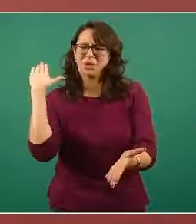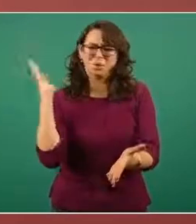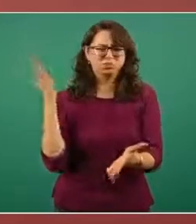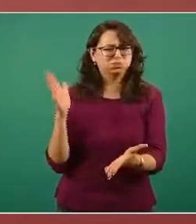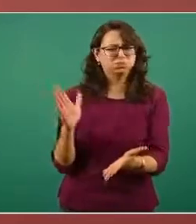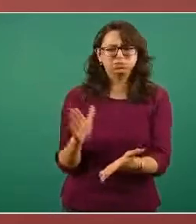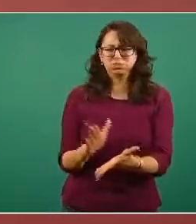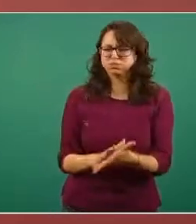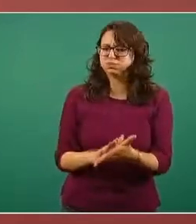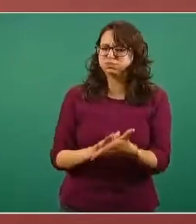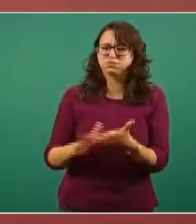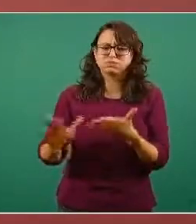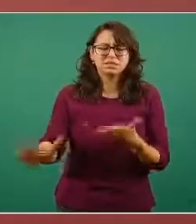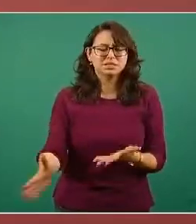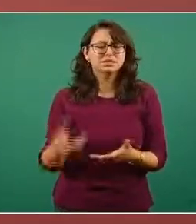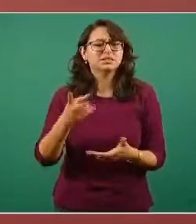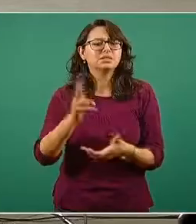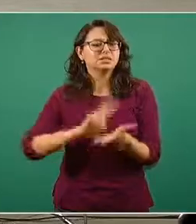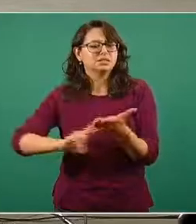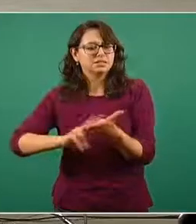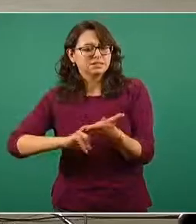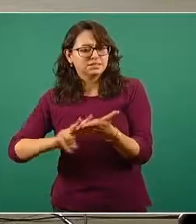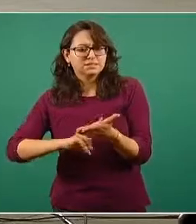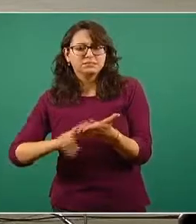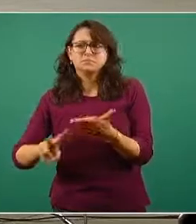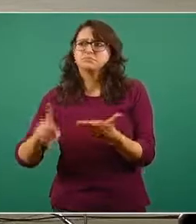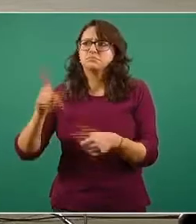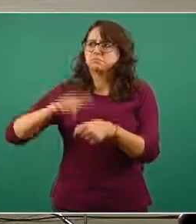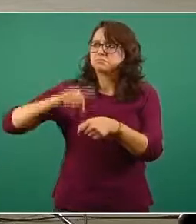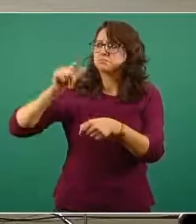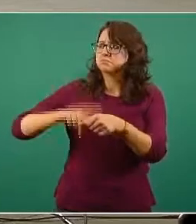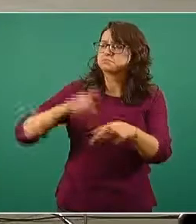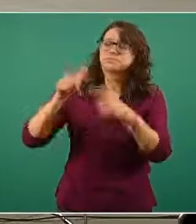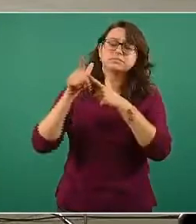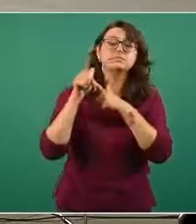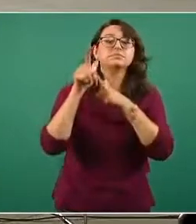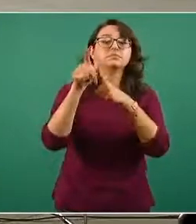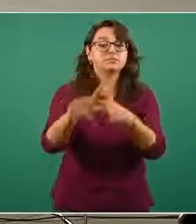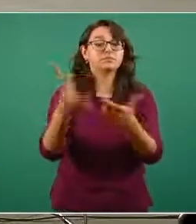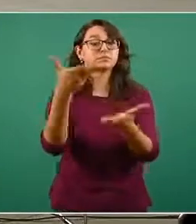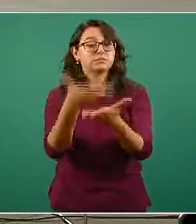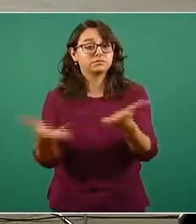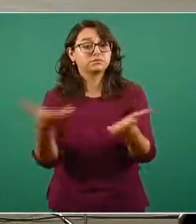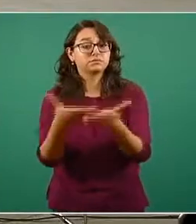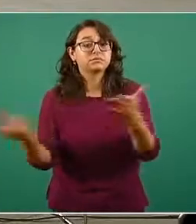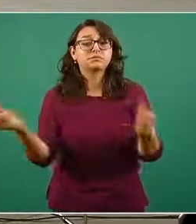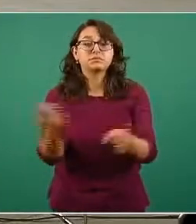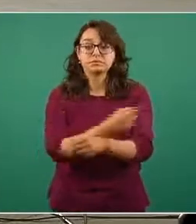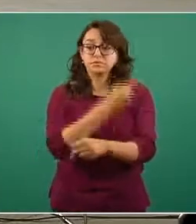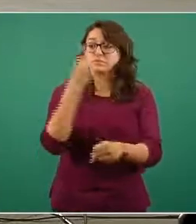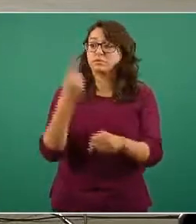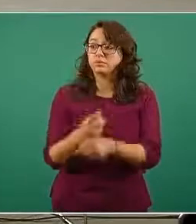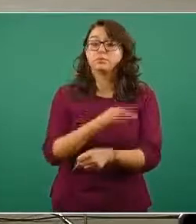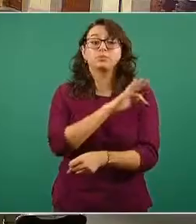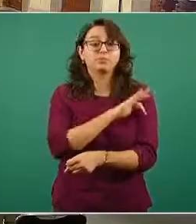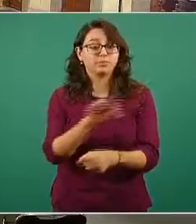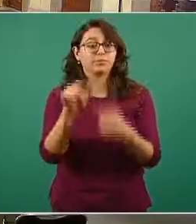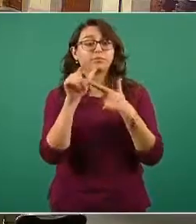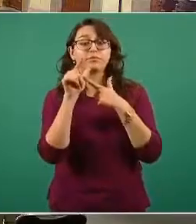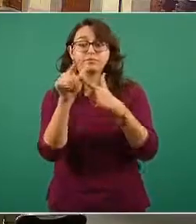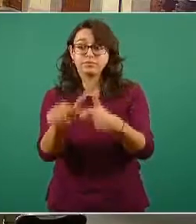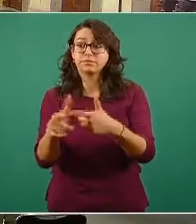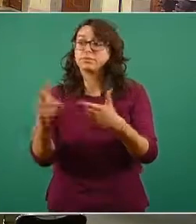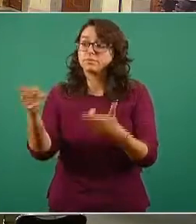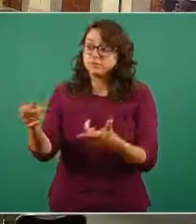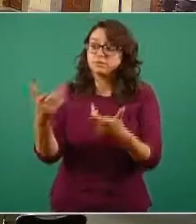COVID, que ha tenido este semáforo verde persistente y que hoy nos brinda la oportunidad de vacunar a las y los